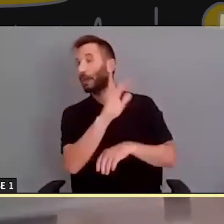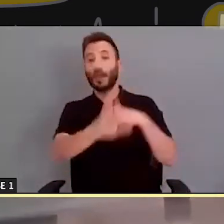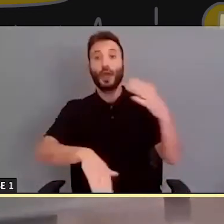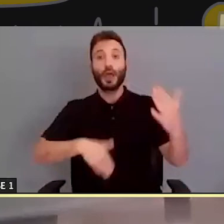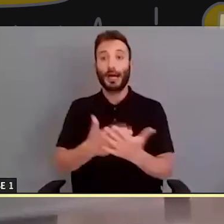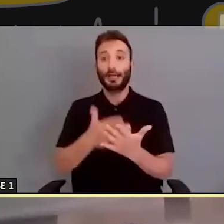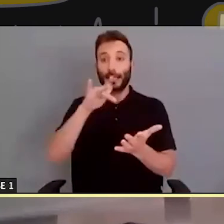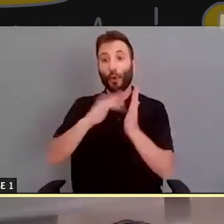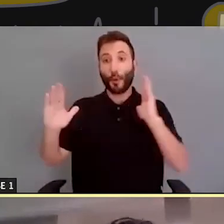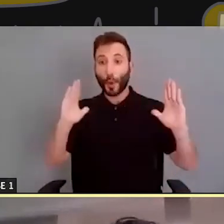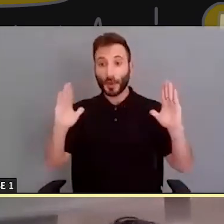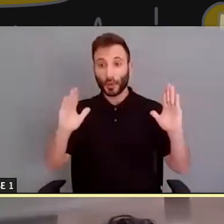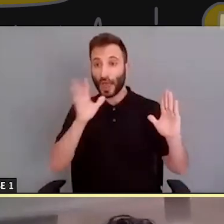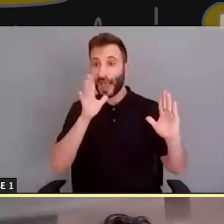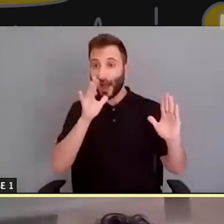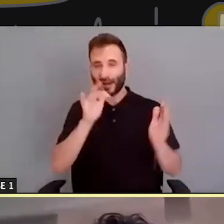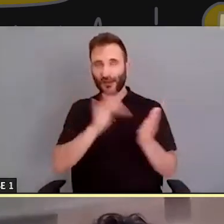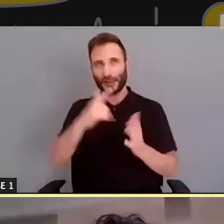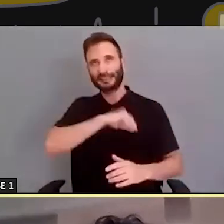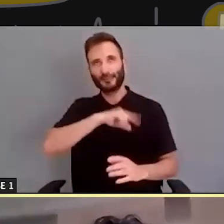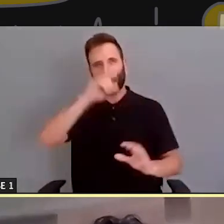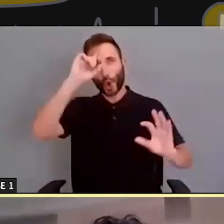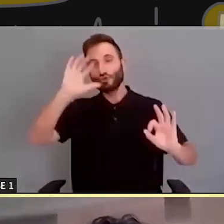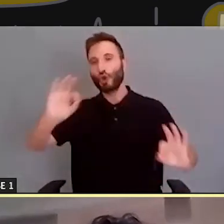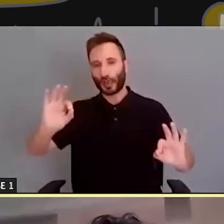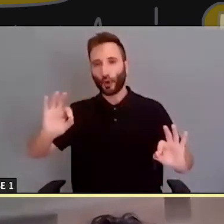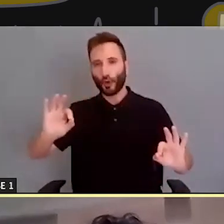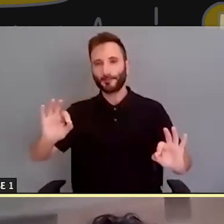dado, bueno, pues digamos el sentido común